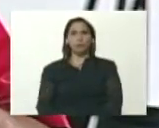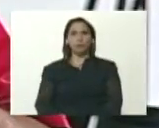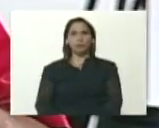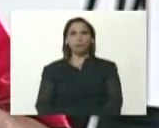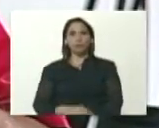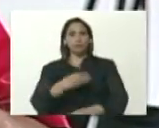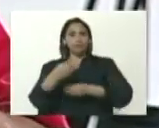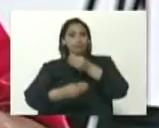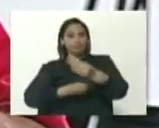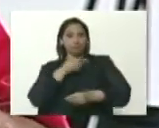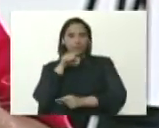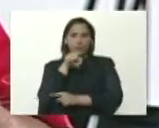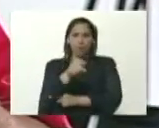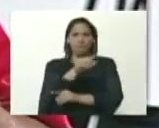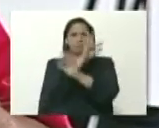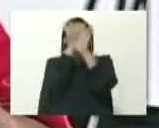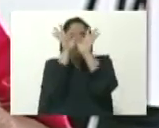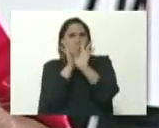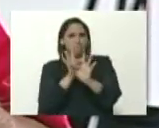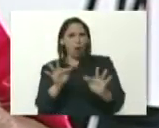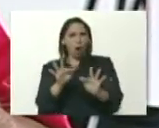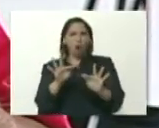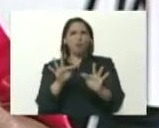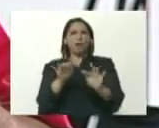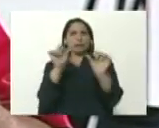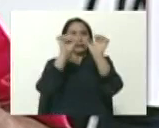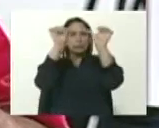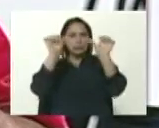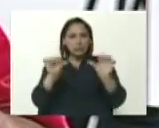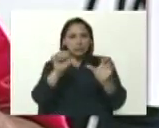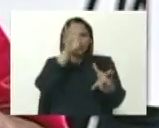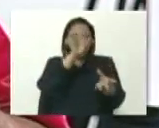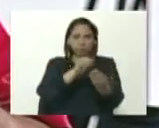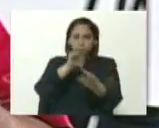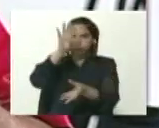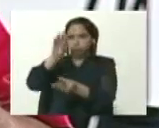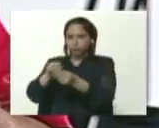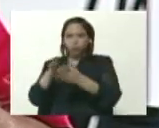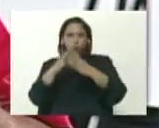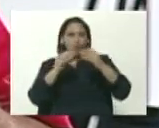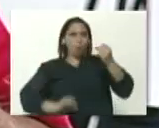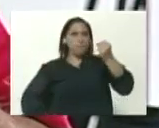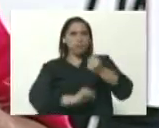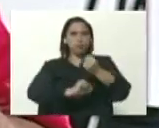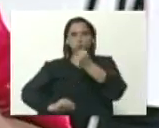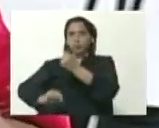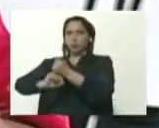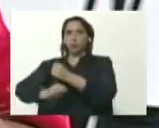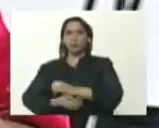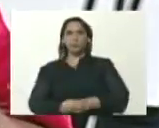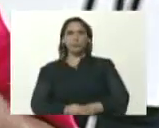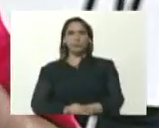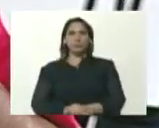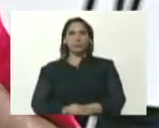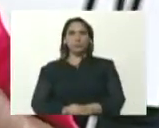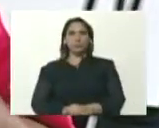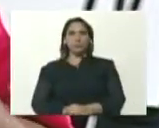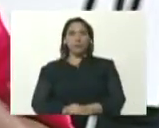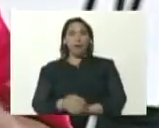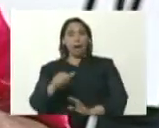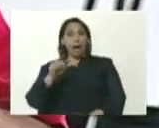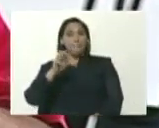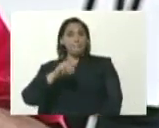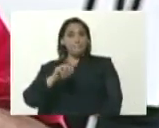haciendo esto de manera sistematizada, todo el empuje que de la gestión de Ameliá, que